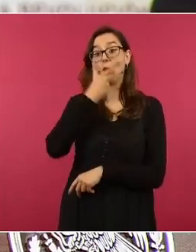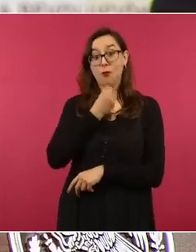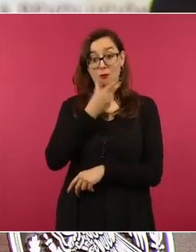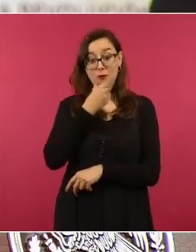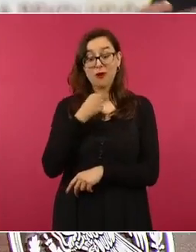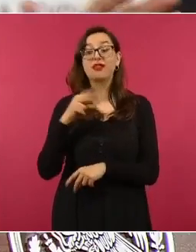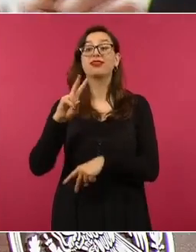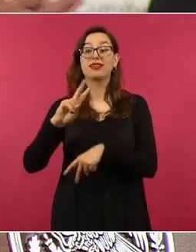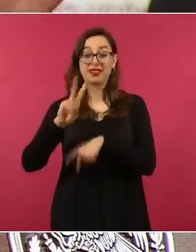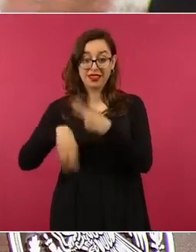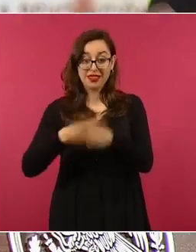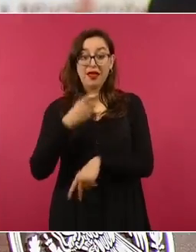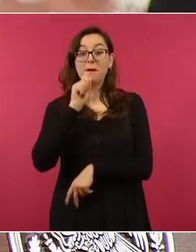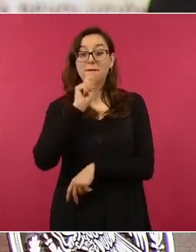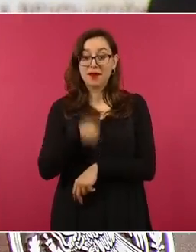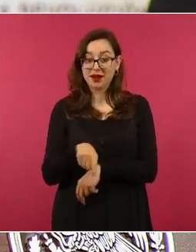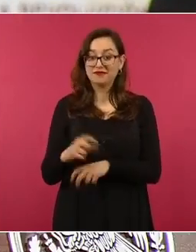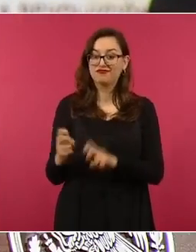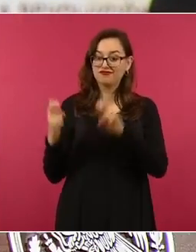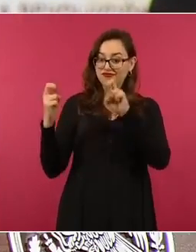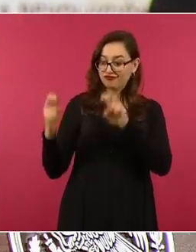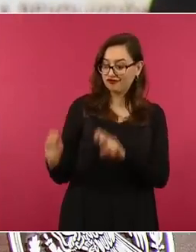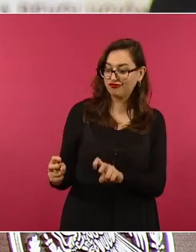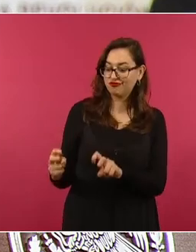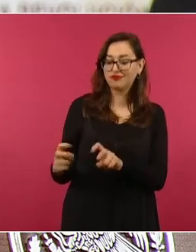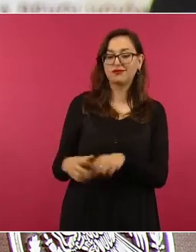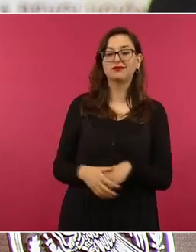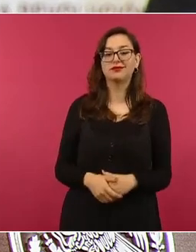Ahora ya